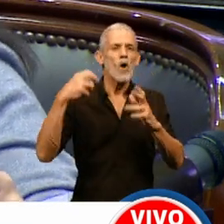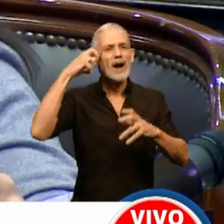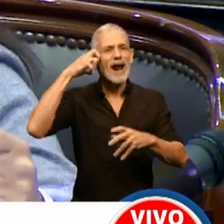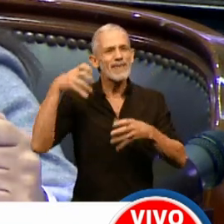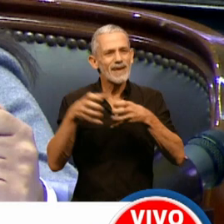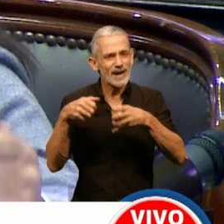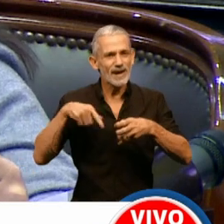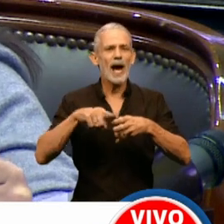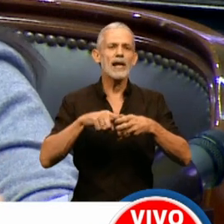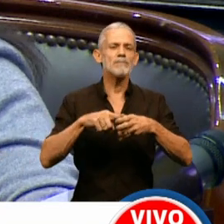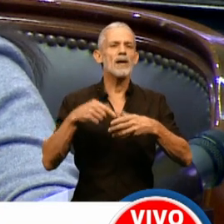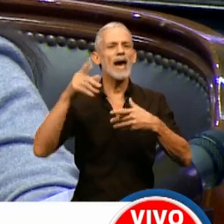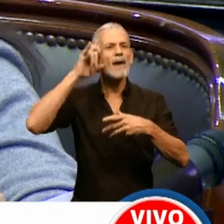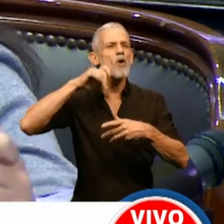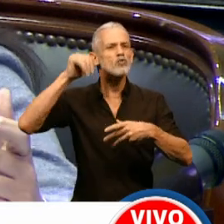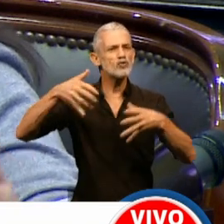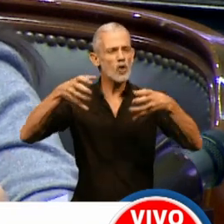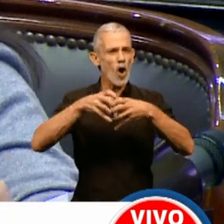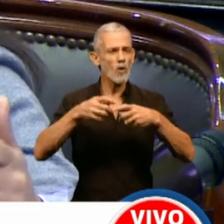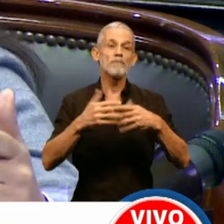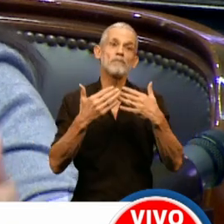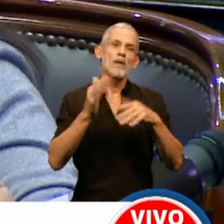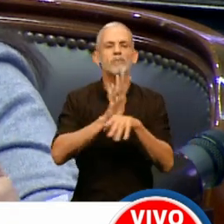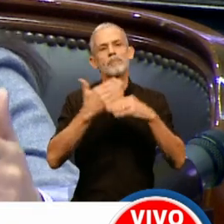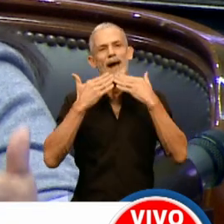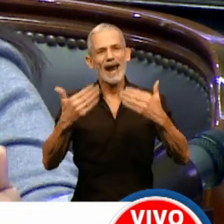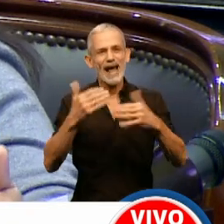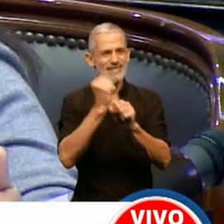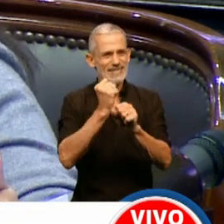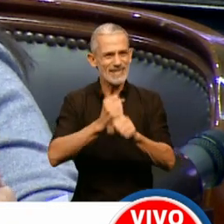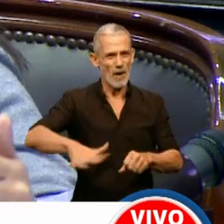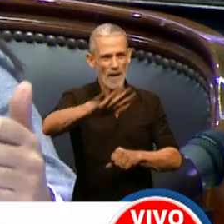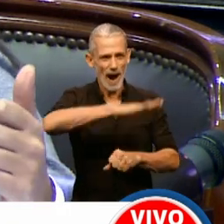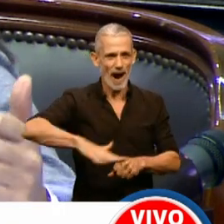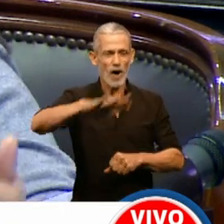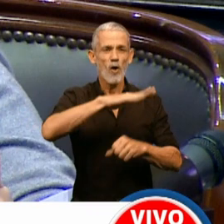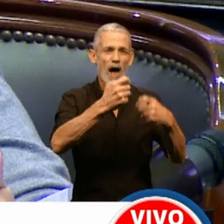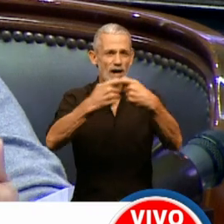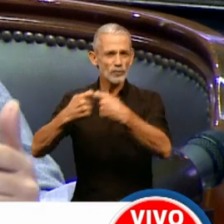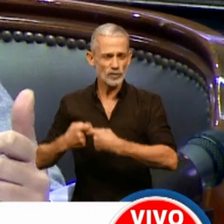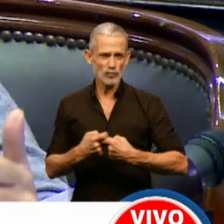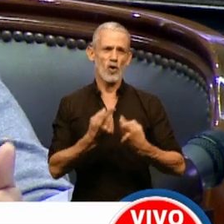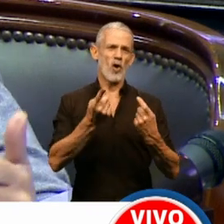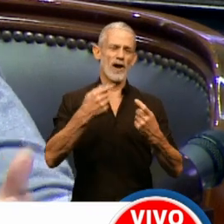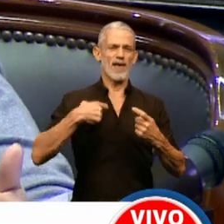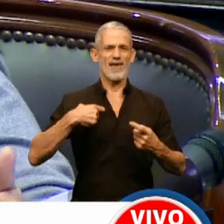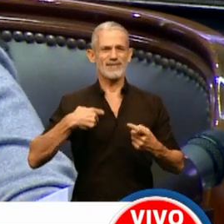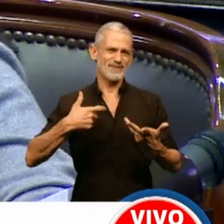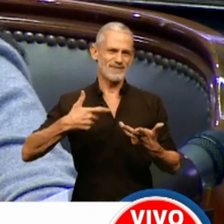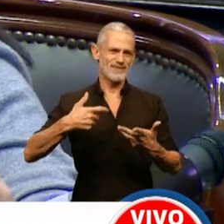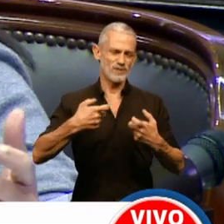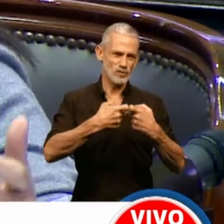uce revolución agradeciendo y reconociendo el trabajo de las organizaciones de la sociedad civil